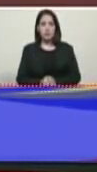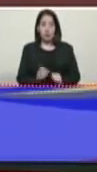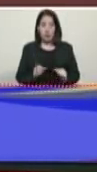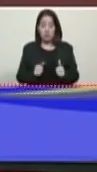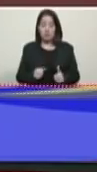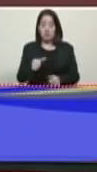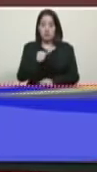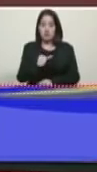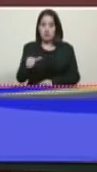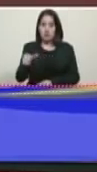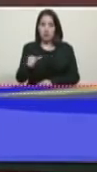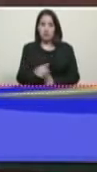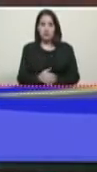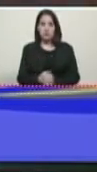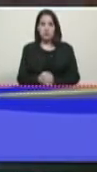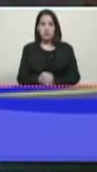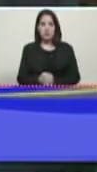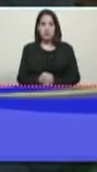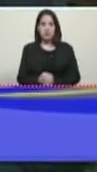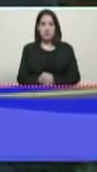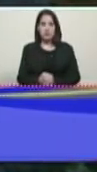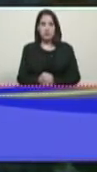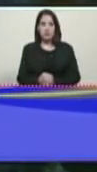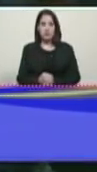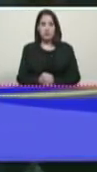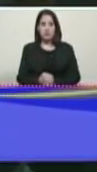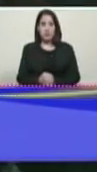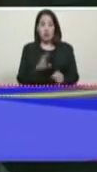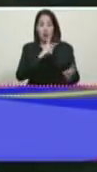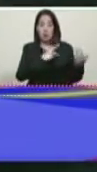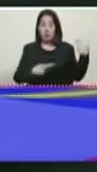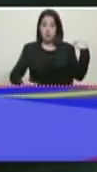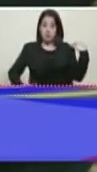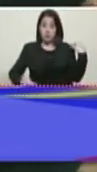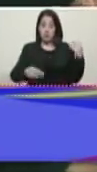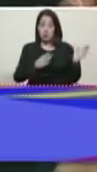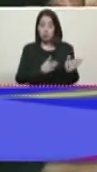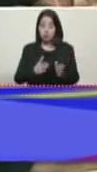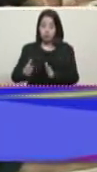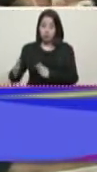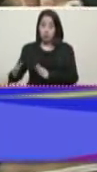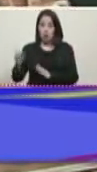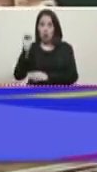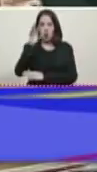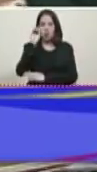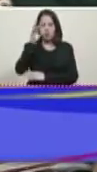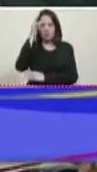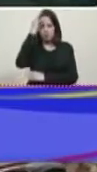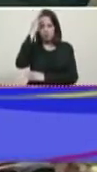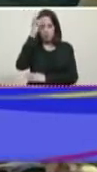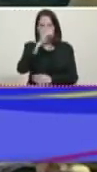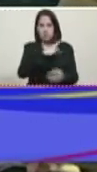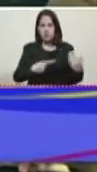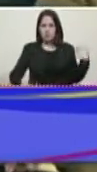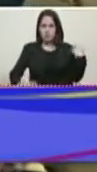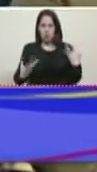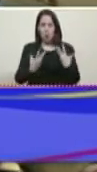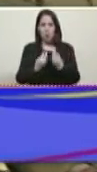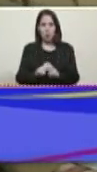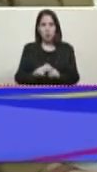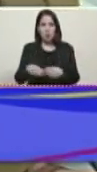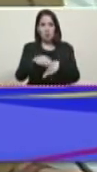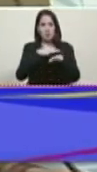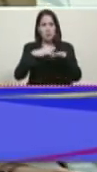en una semana en coordinación con la vice presidente ejecutivo el consejo de vicepresidentes y el ministro jorge márquez ministro de la